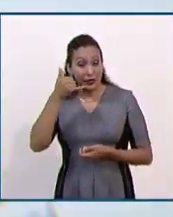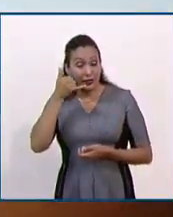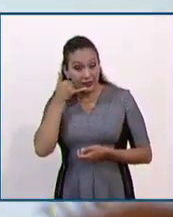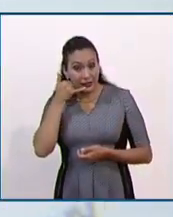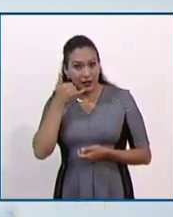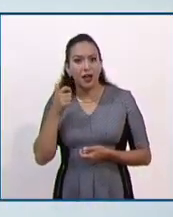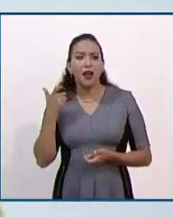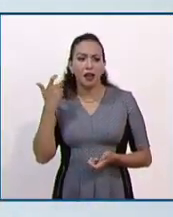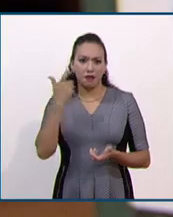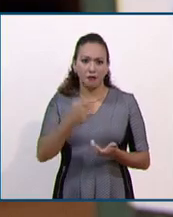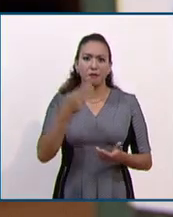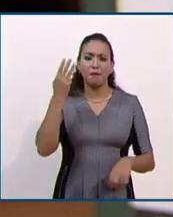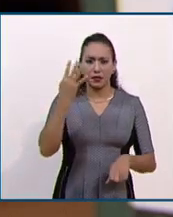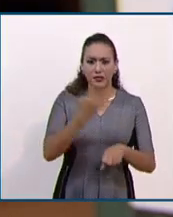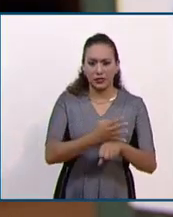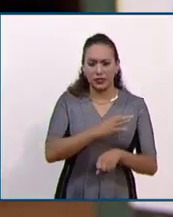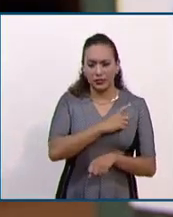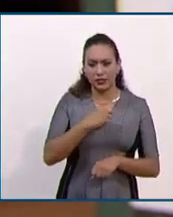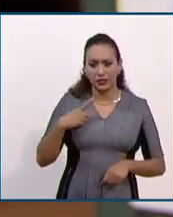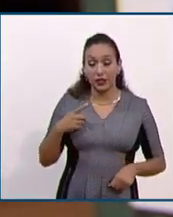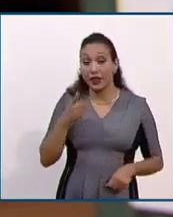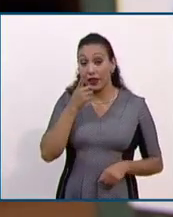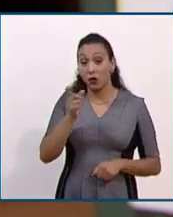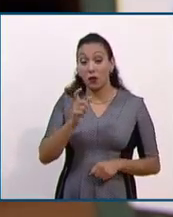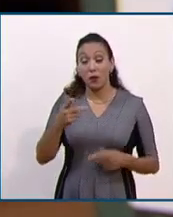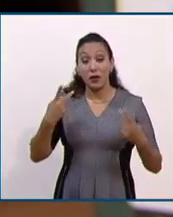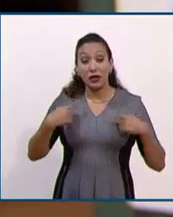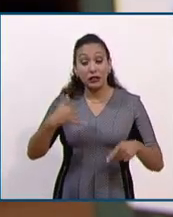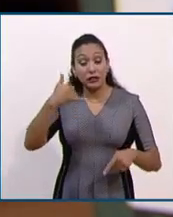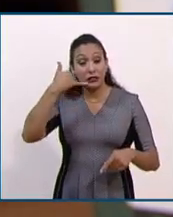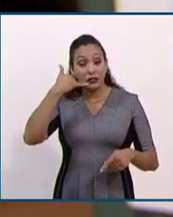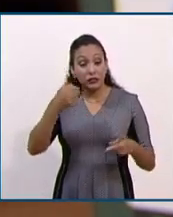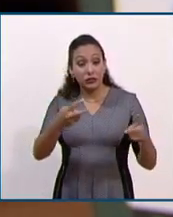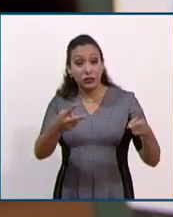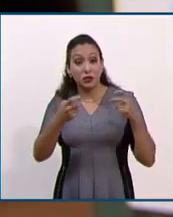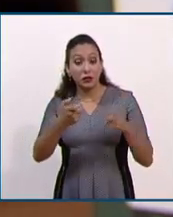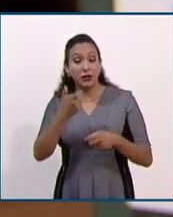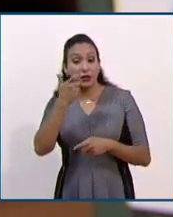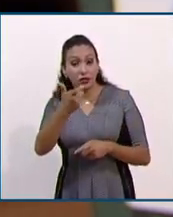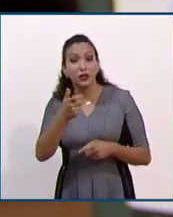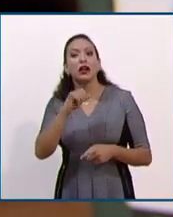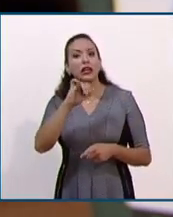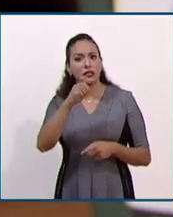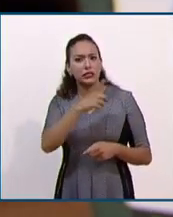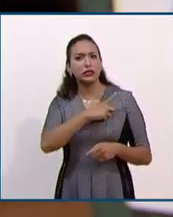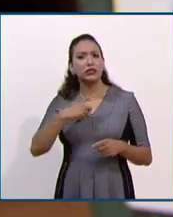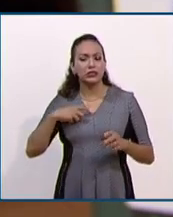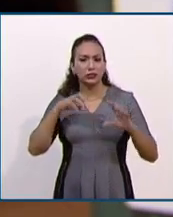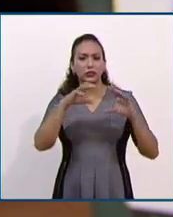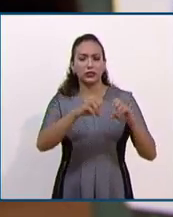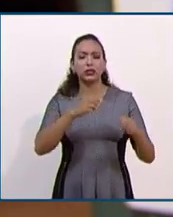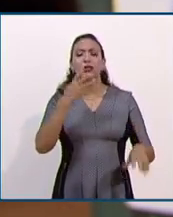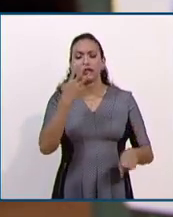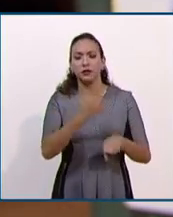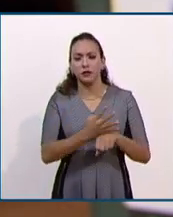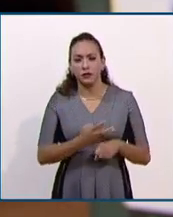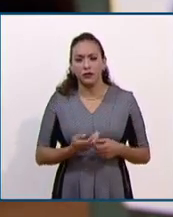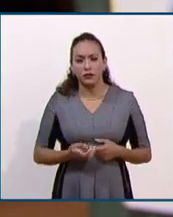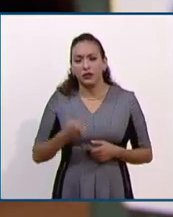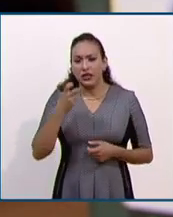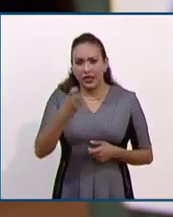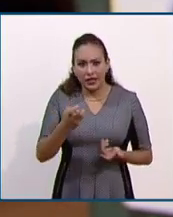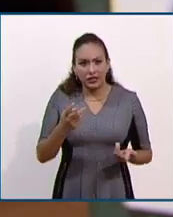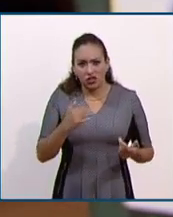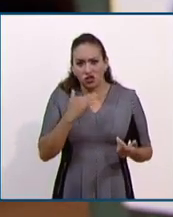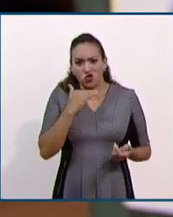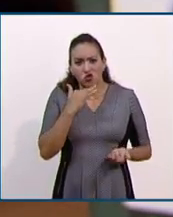comete por vía telefónica. Detalló que el delito de extorsión agravada por utilizar como medio comisivo la vía telefónica es una descripción